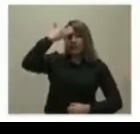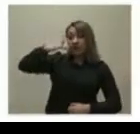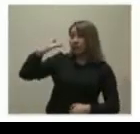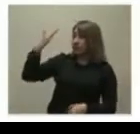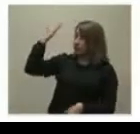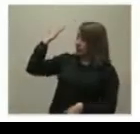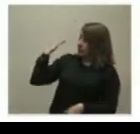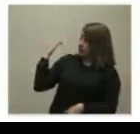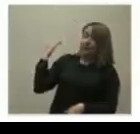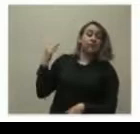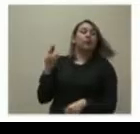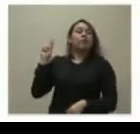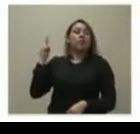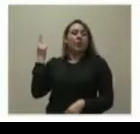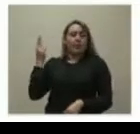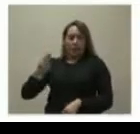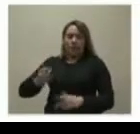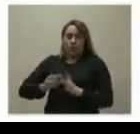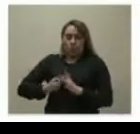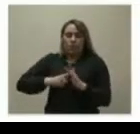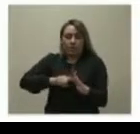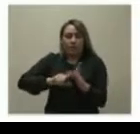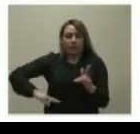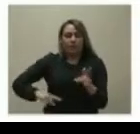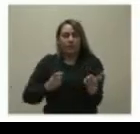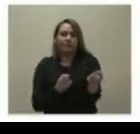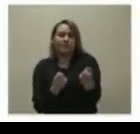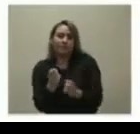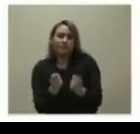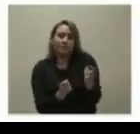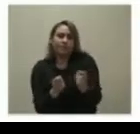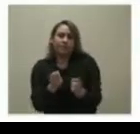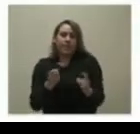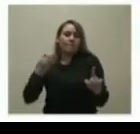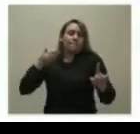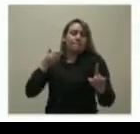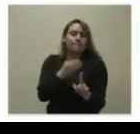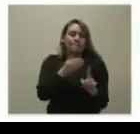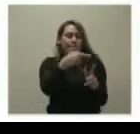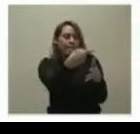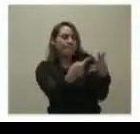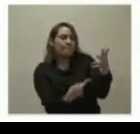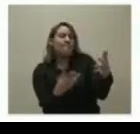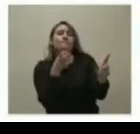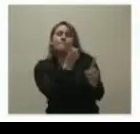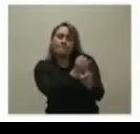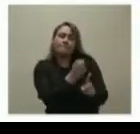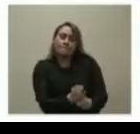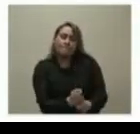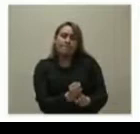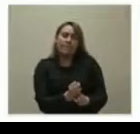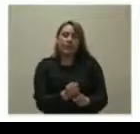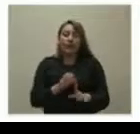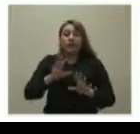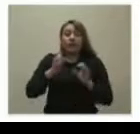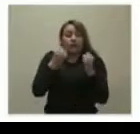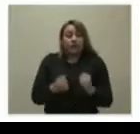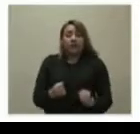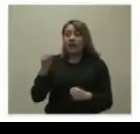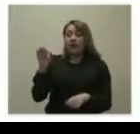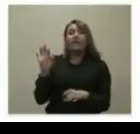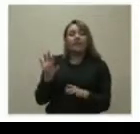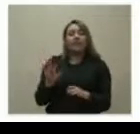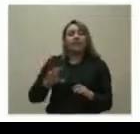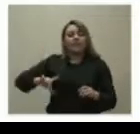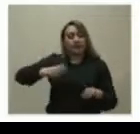pasado mi gobierno ha venido avanzando en la ruta que nos hemos trazado alineando el sistema estratégico de seguridad estatal en el ámbito